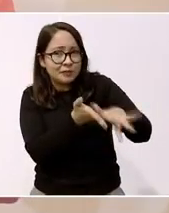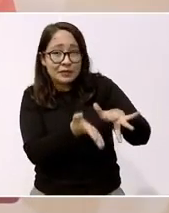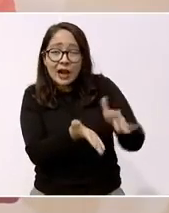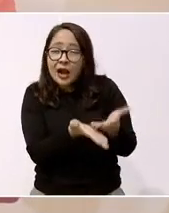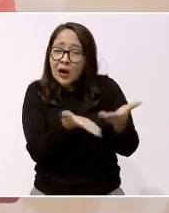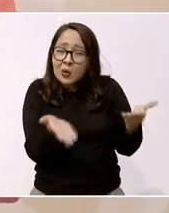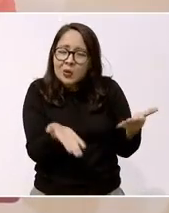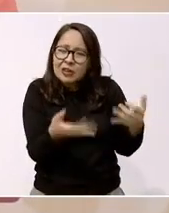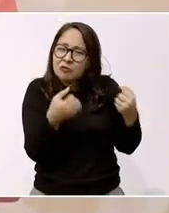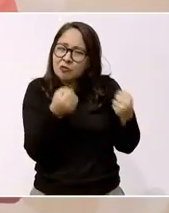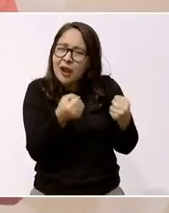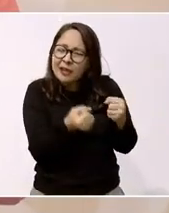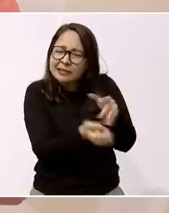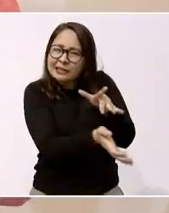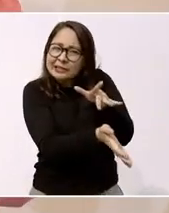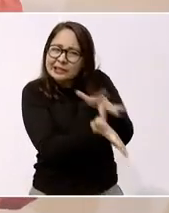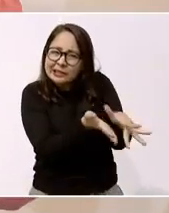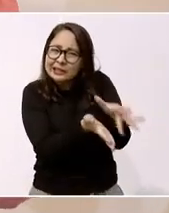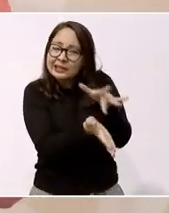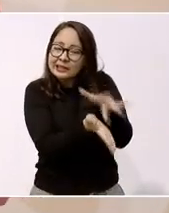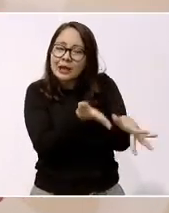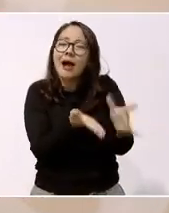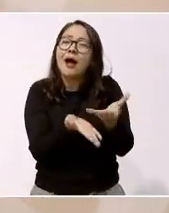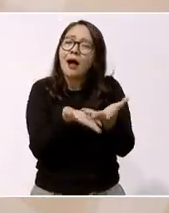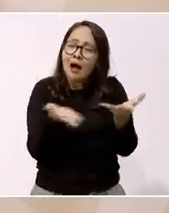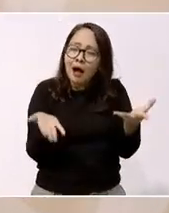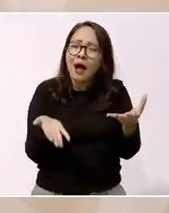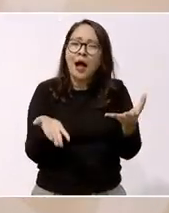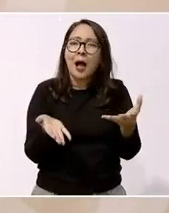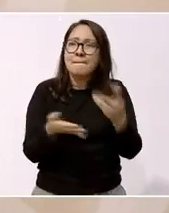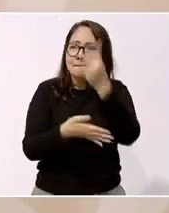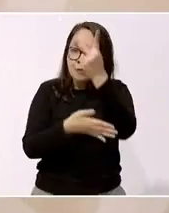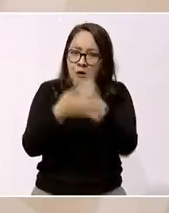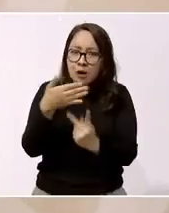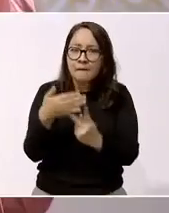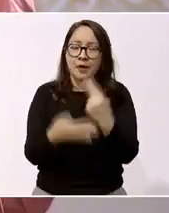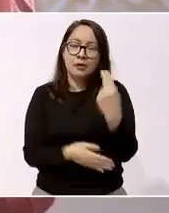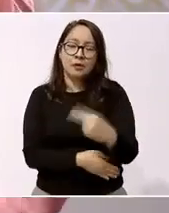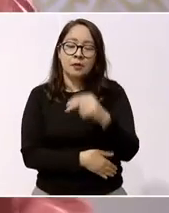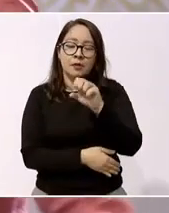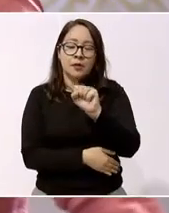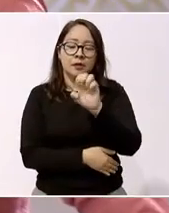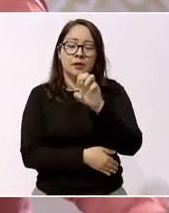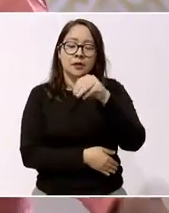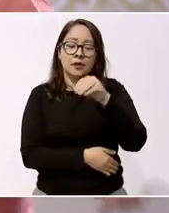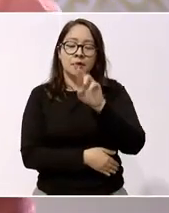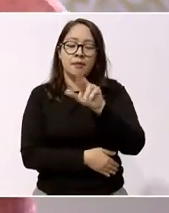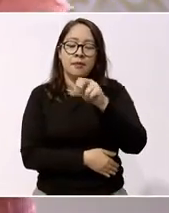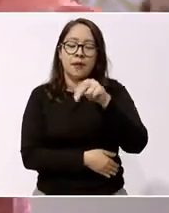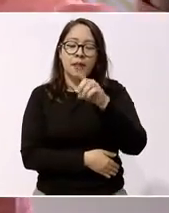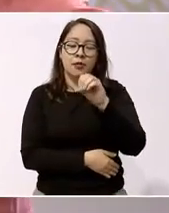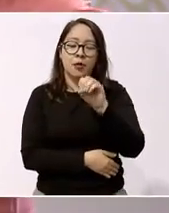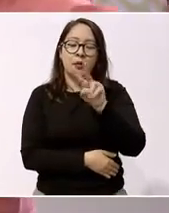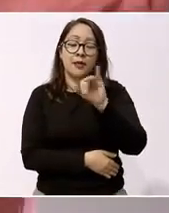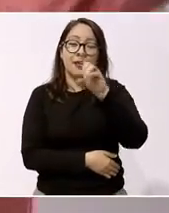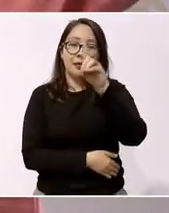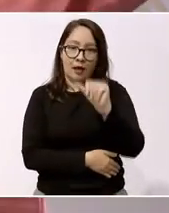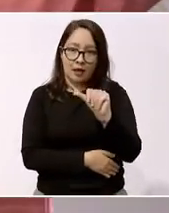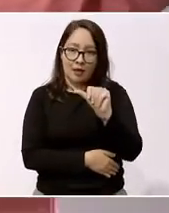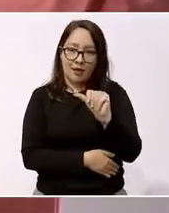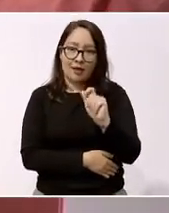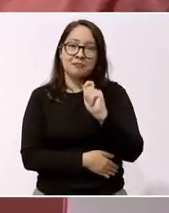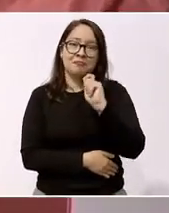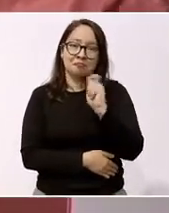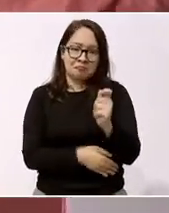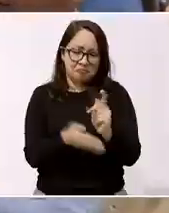todavía. Tenemos programas como el Sembrando Vida. Hay que decirle